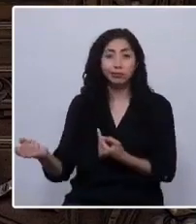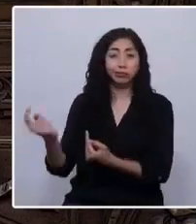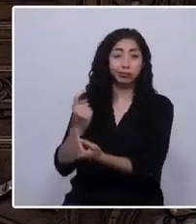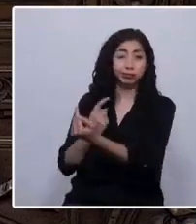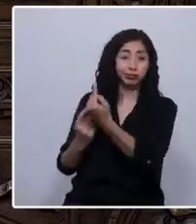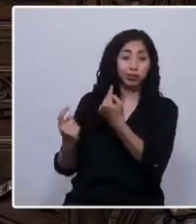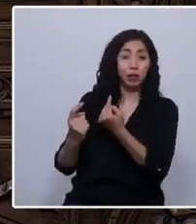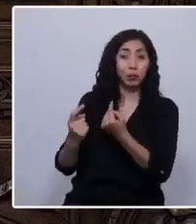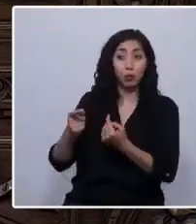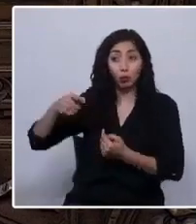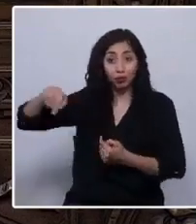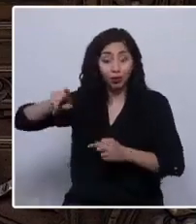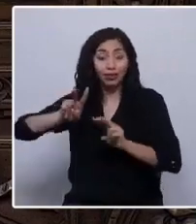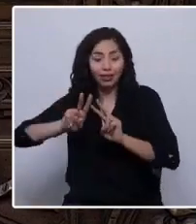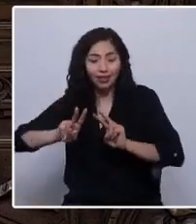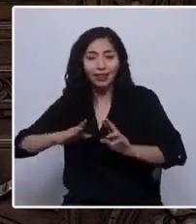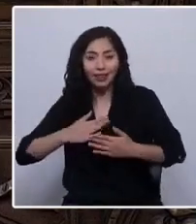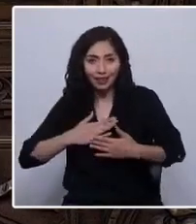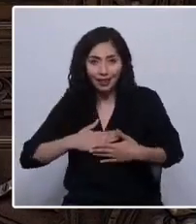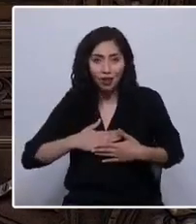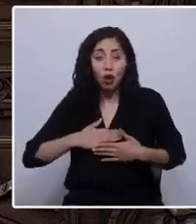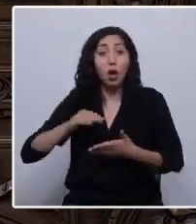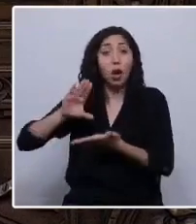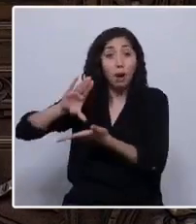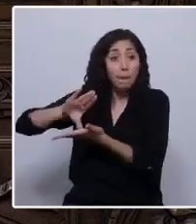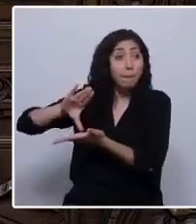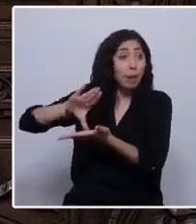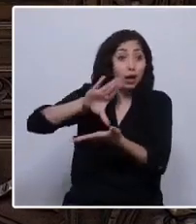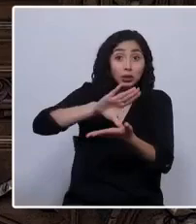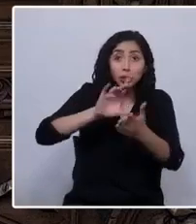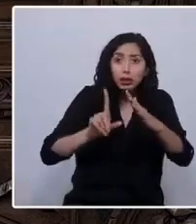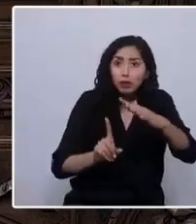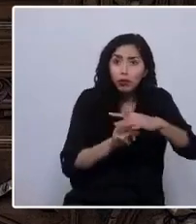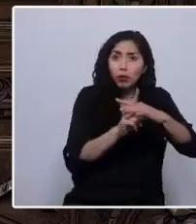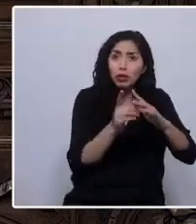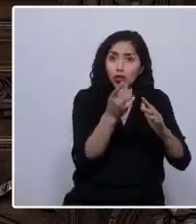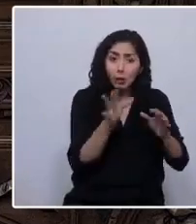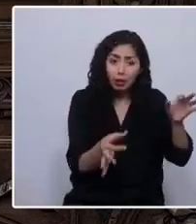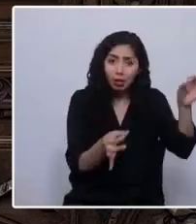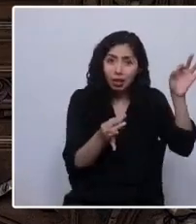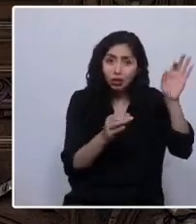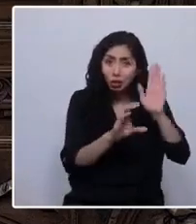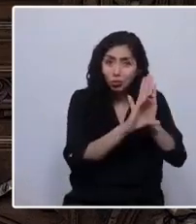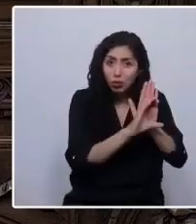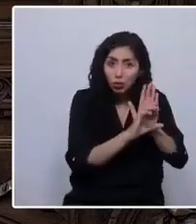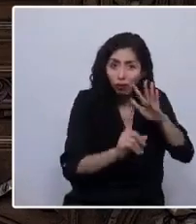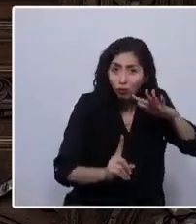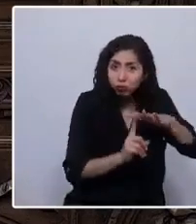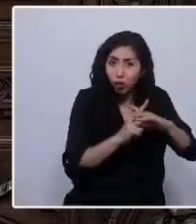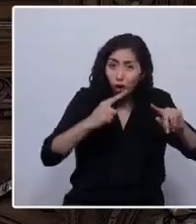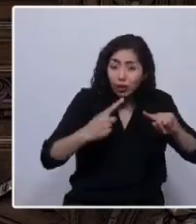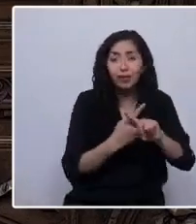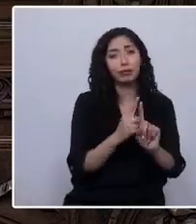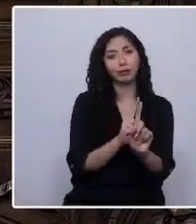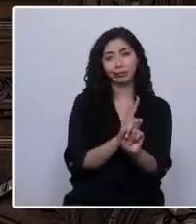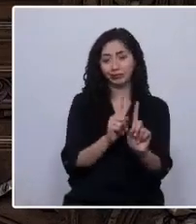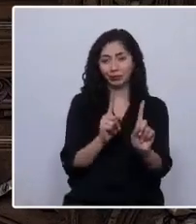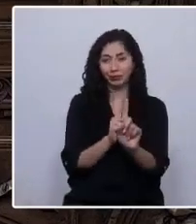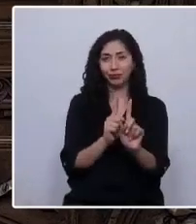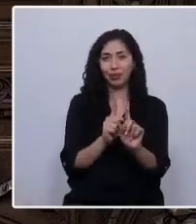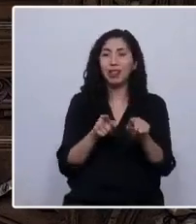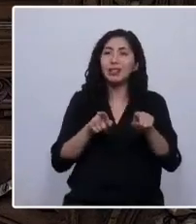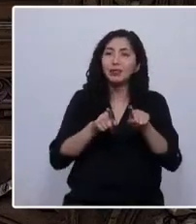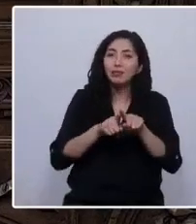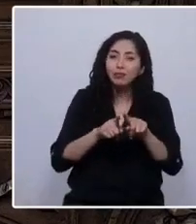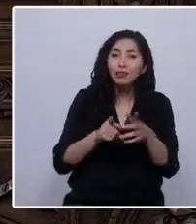su tranquilidad, los países no se fundan solo en un texto constitucional, sino en un tejido complejo